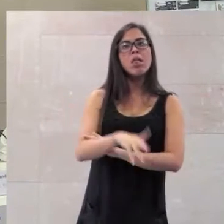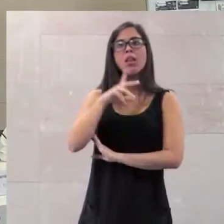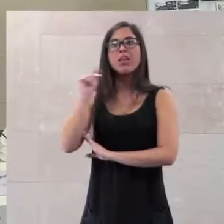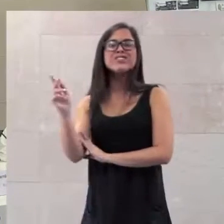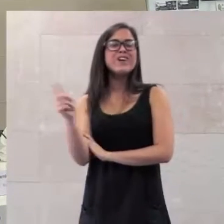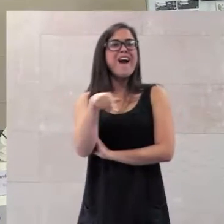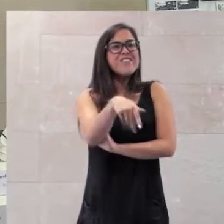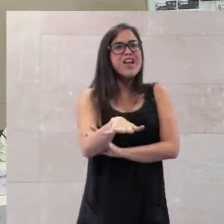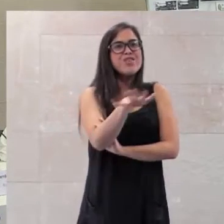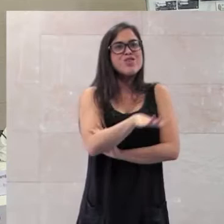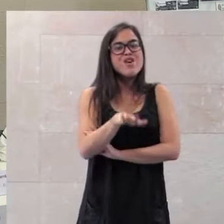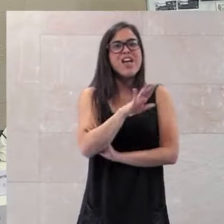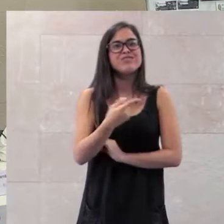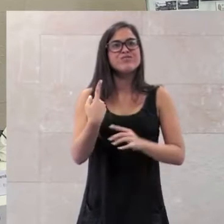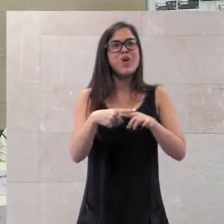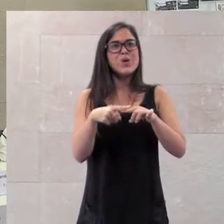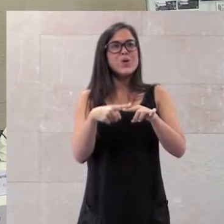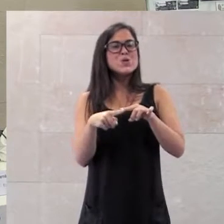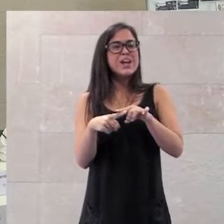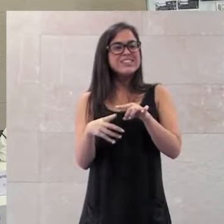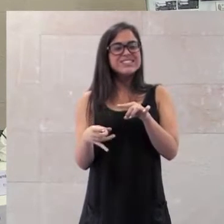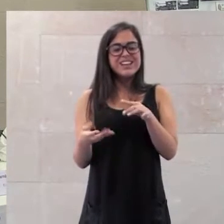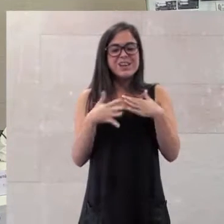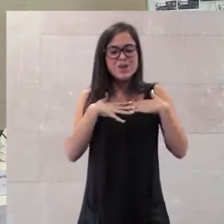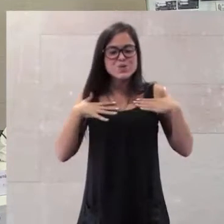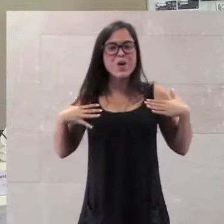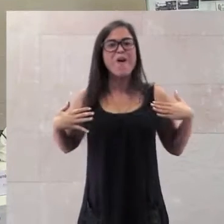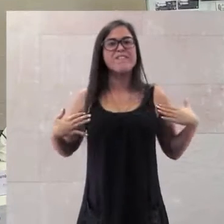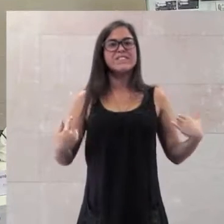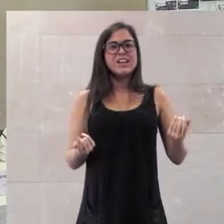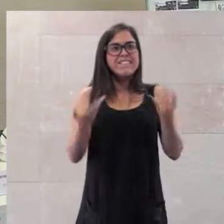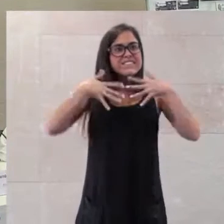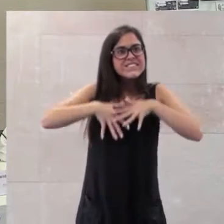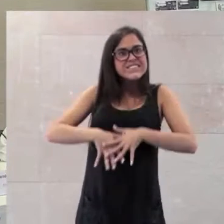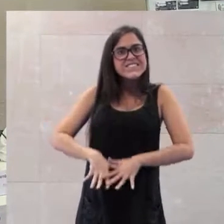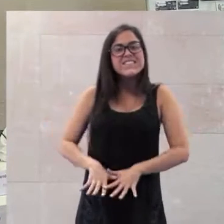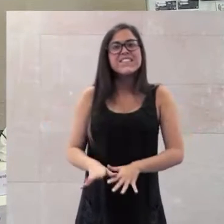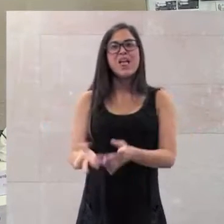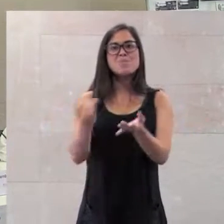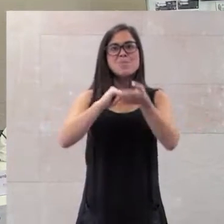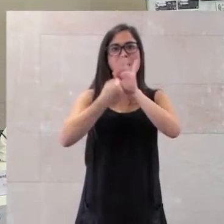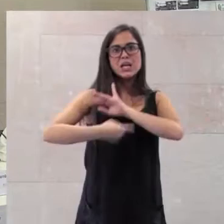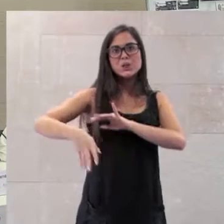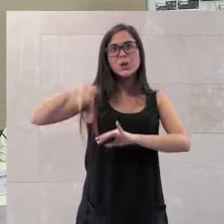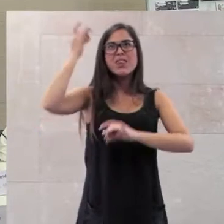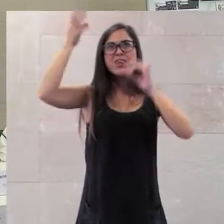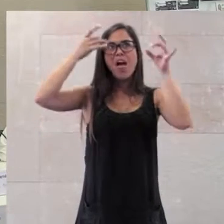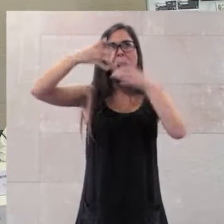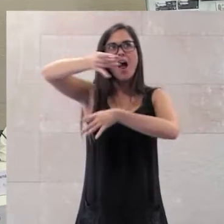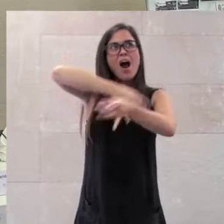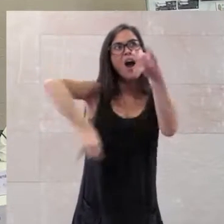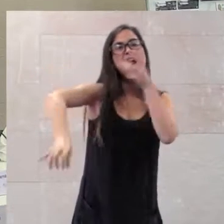se generan una serie de sinergias, de contagio, de ilusiones, de proyectos, de ideas, que